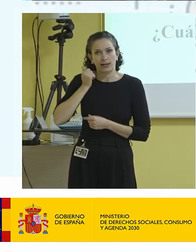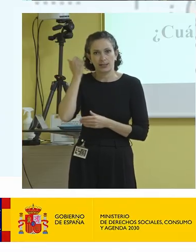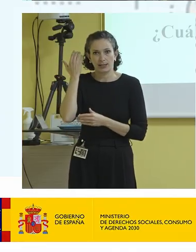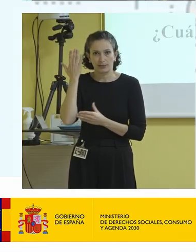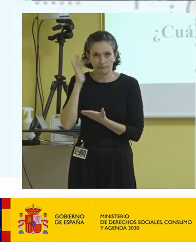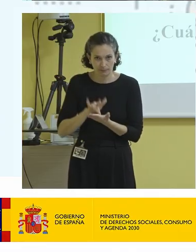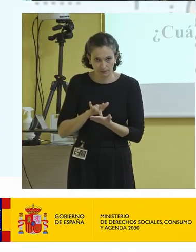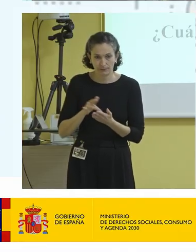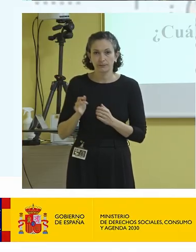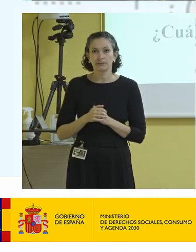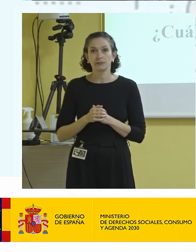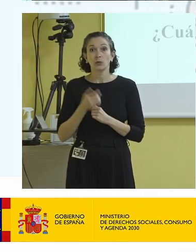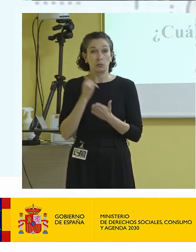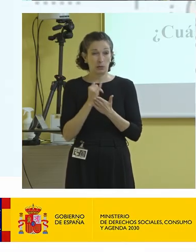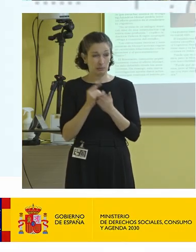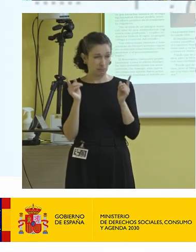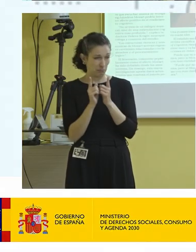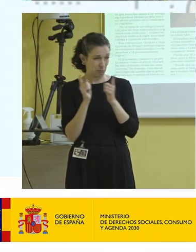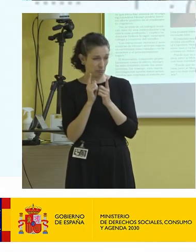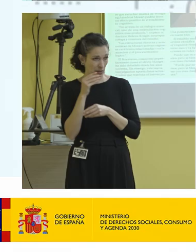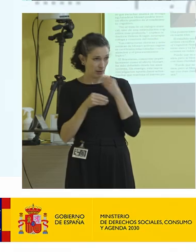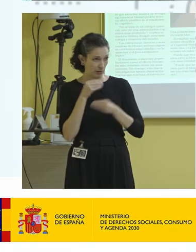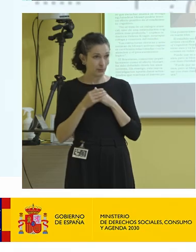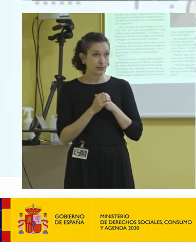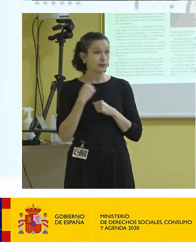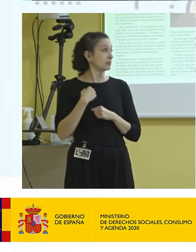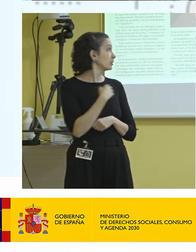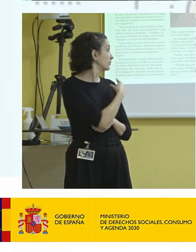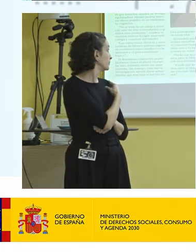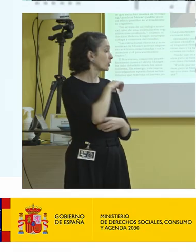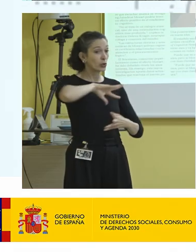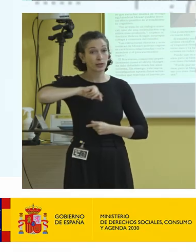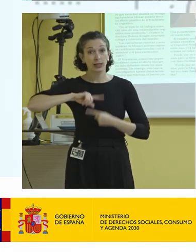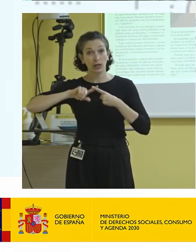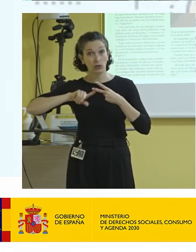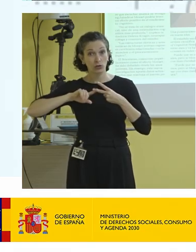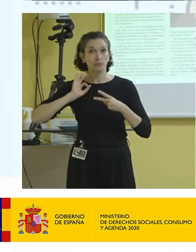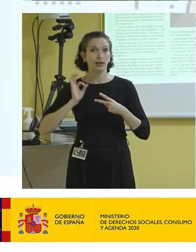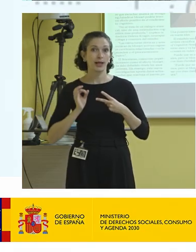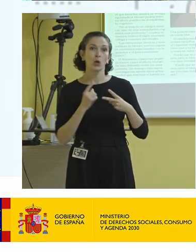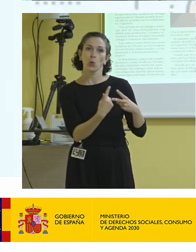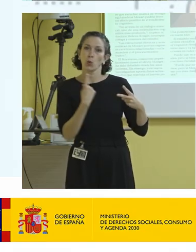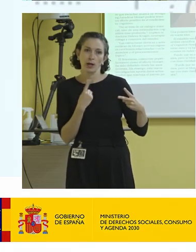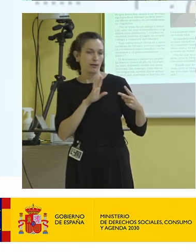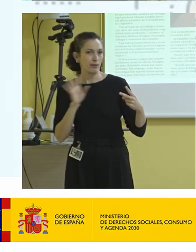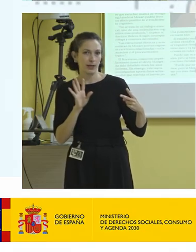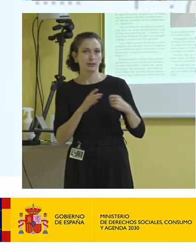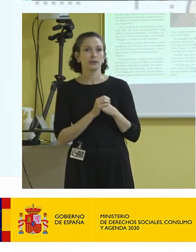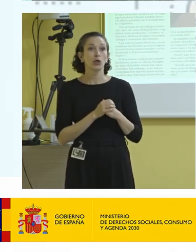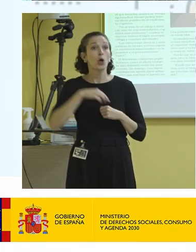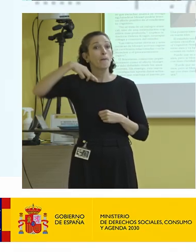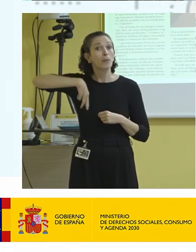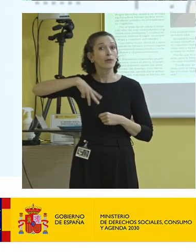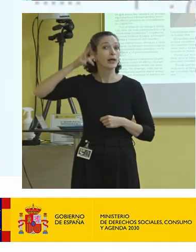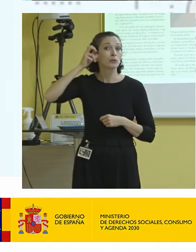pequeña prueba, ¿vale? Solo una de estas dos noticias es verdadera. Escuchar a Mozart podría aumentar